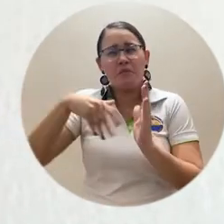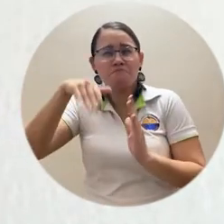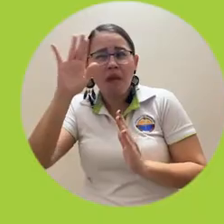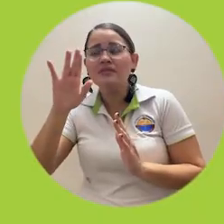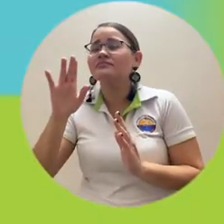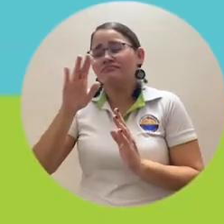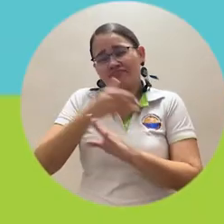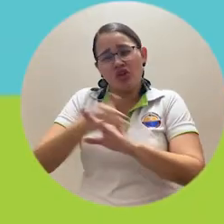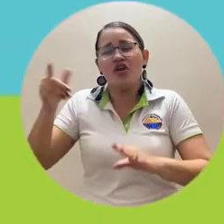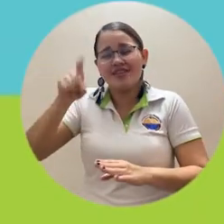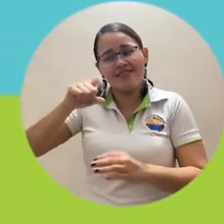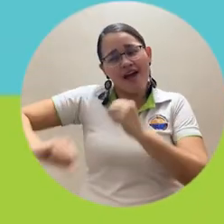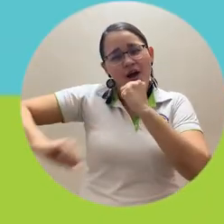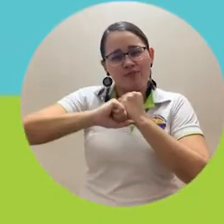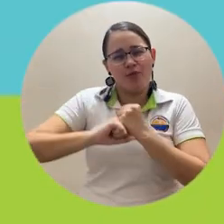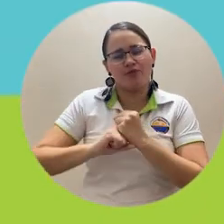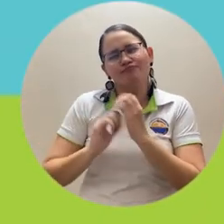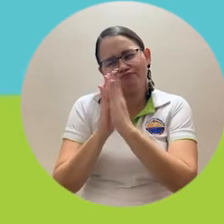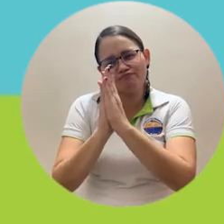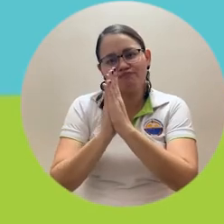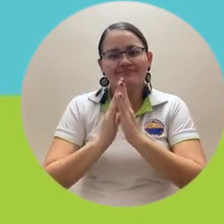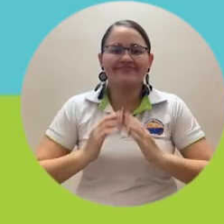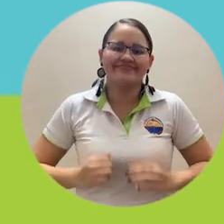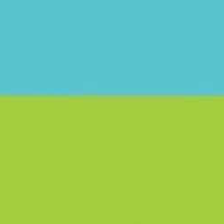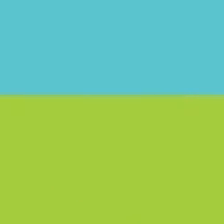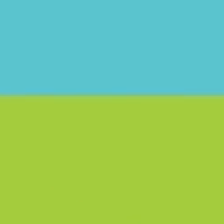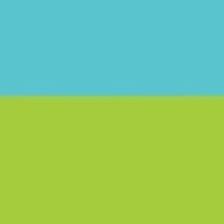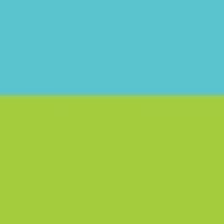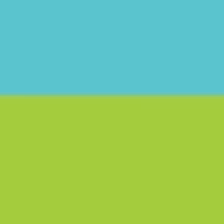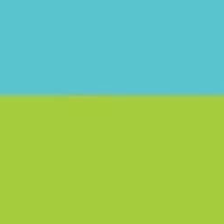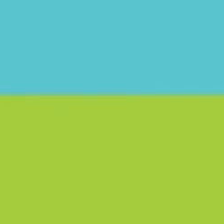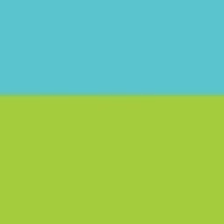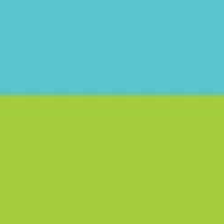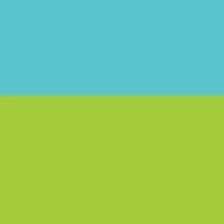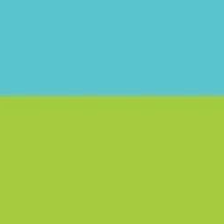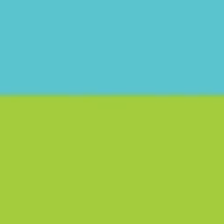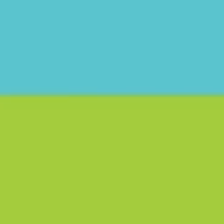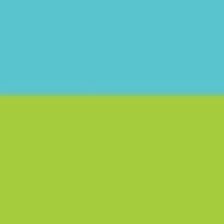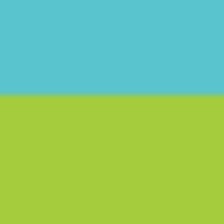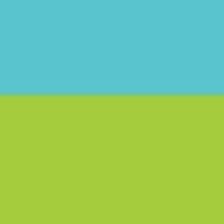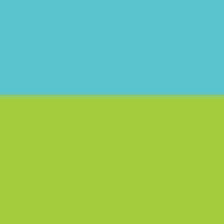necesitamos. Universidad del Magdalena, más incluyente e innovadora.